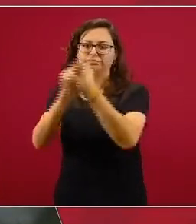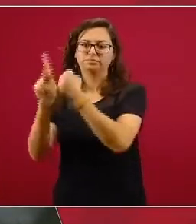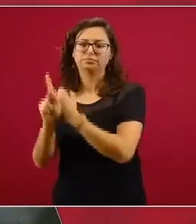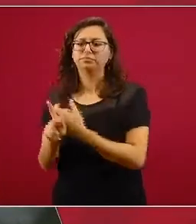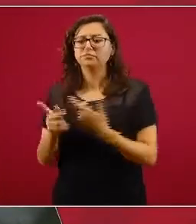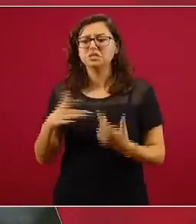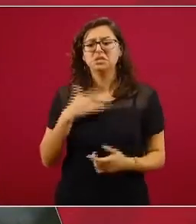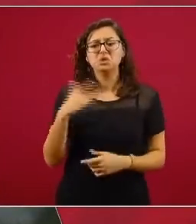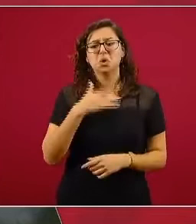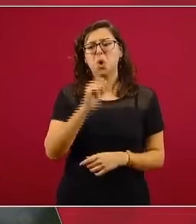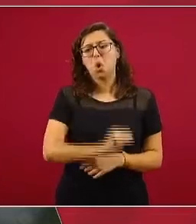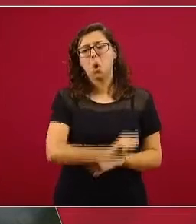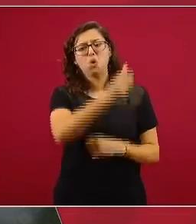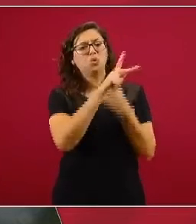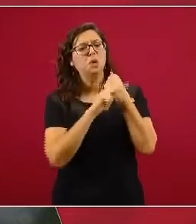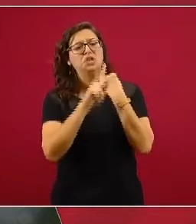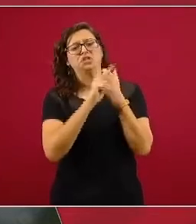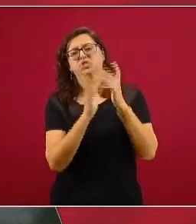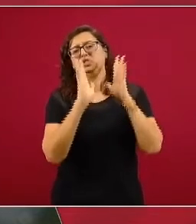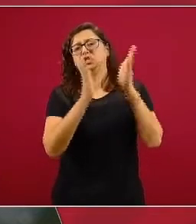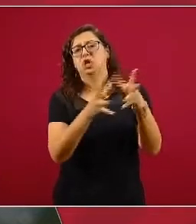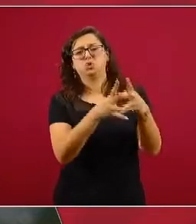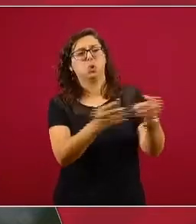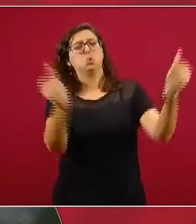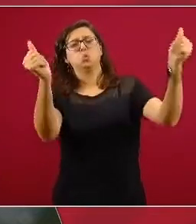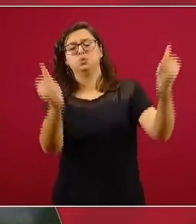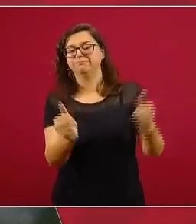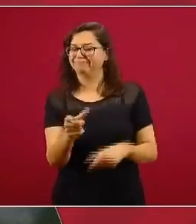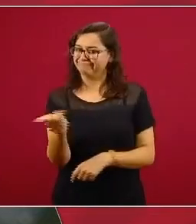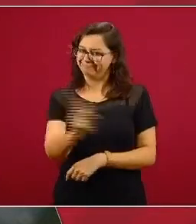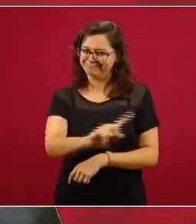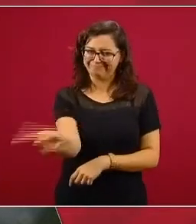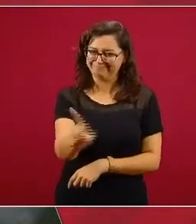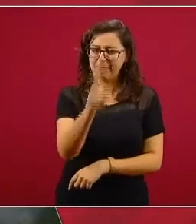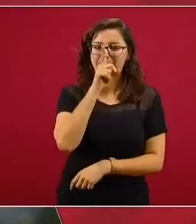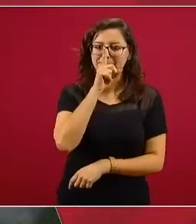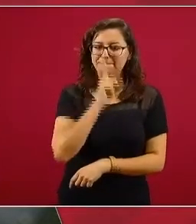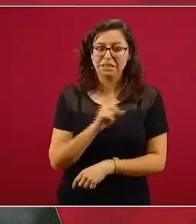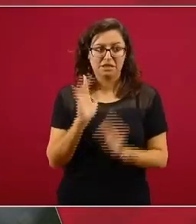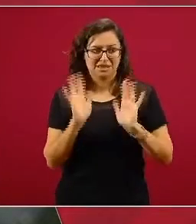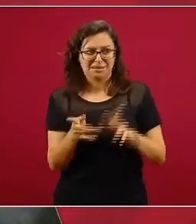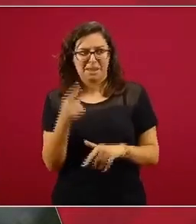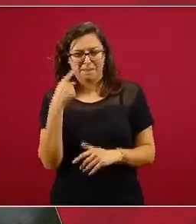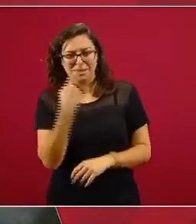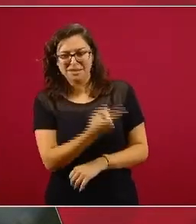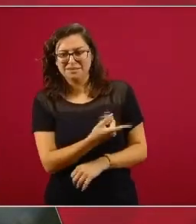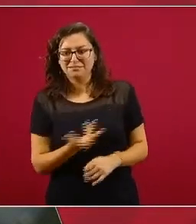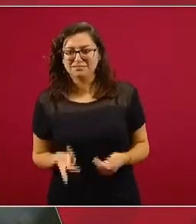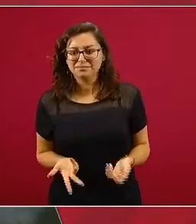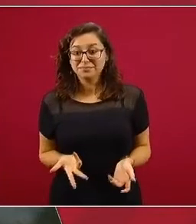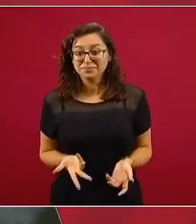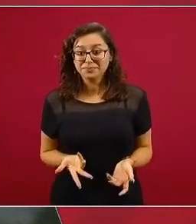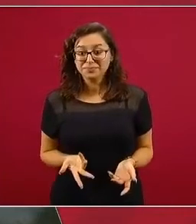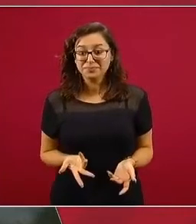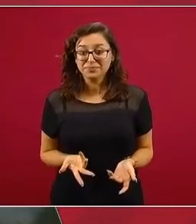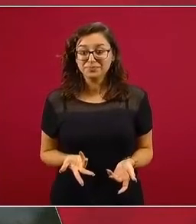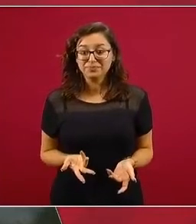otros países se solucionó rápidamente. No, lo acabamos de ver.